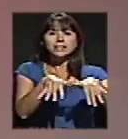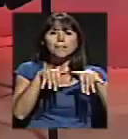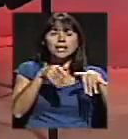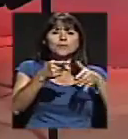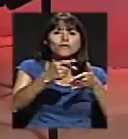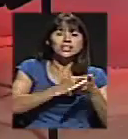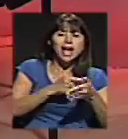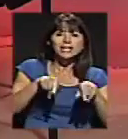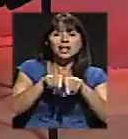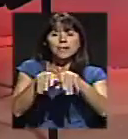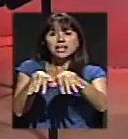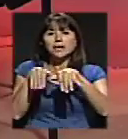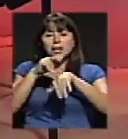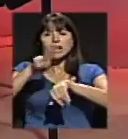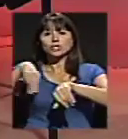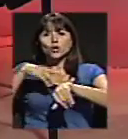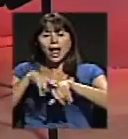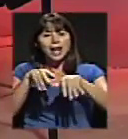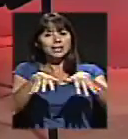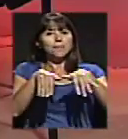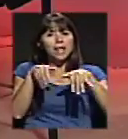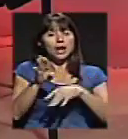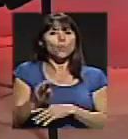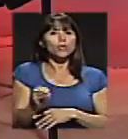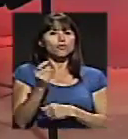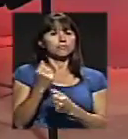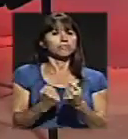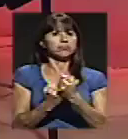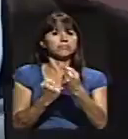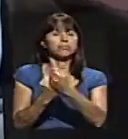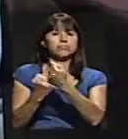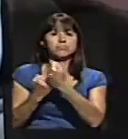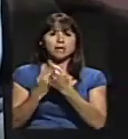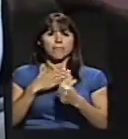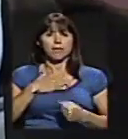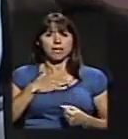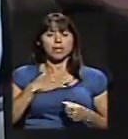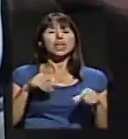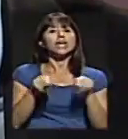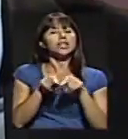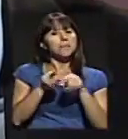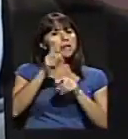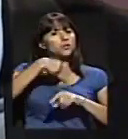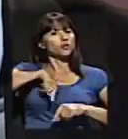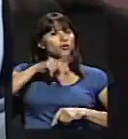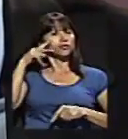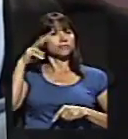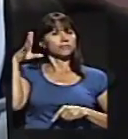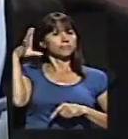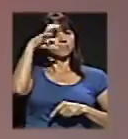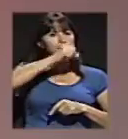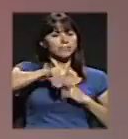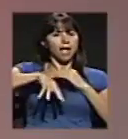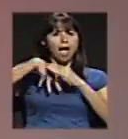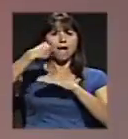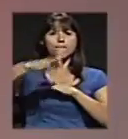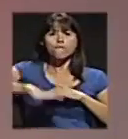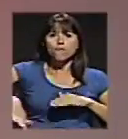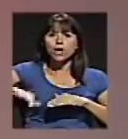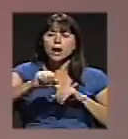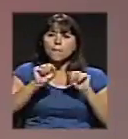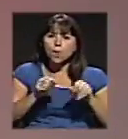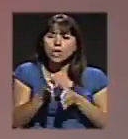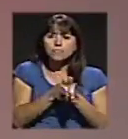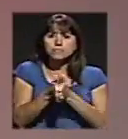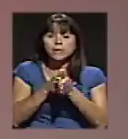Nacional también, en la Asamblea de la Juventud. Y hacia afuera también estamos viendo que esa candidatura puede entusiasmar a la gente. Yo